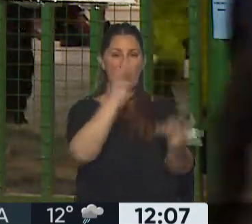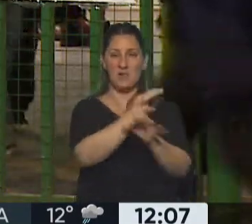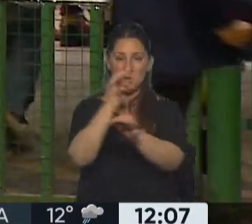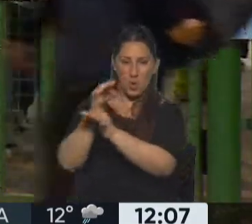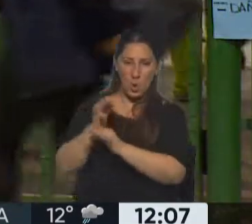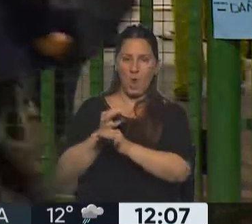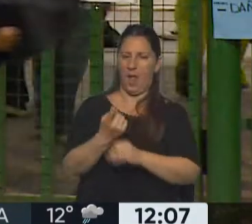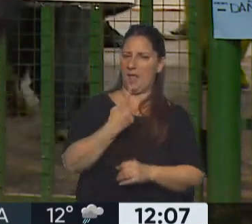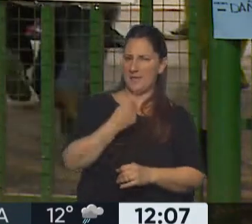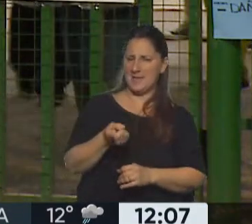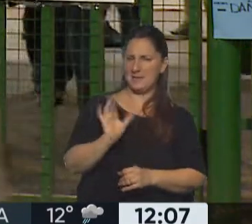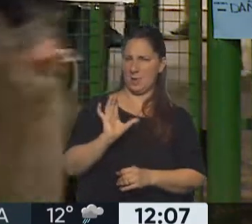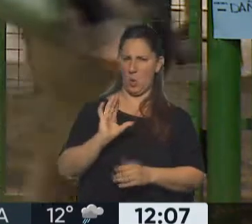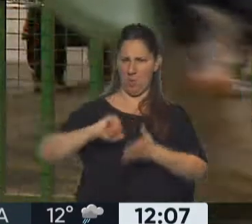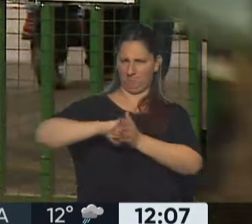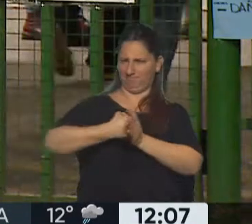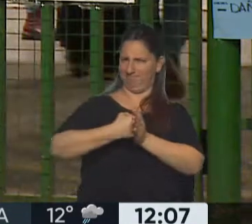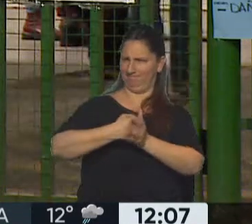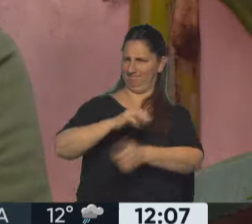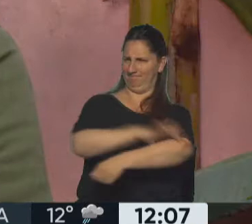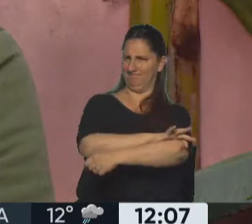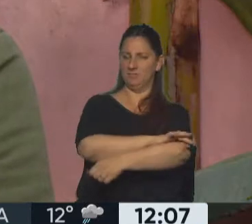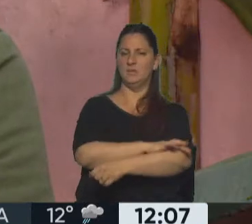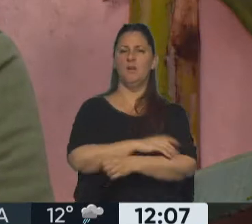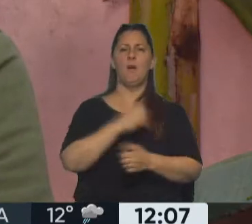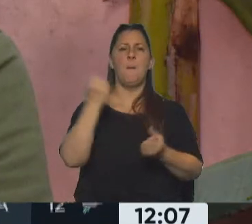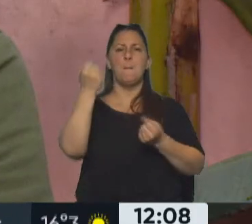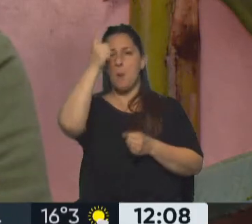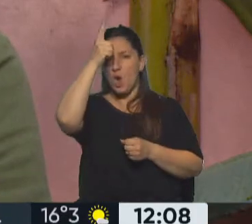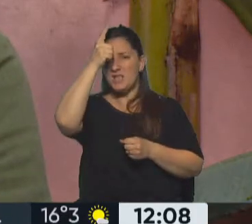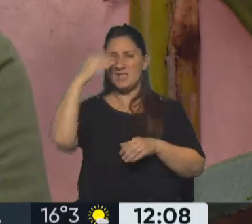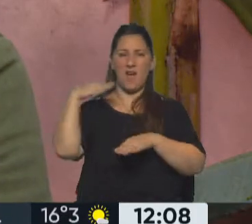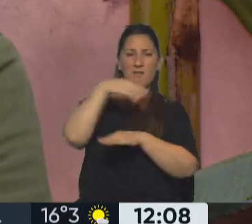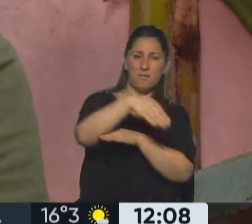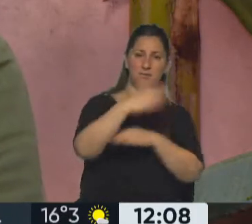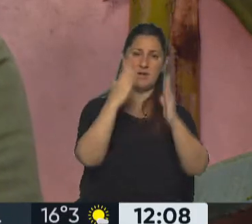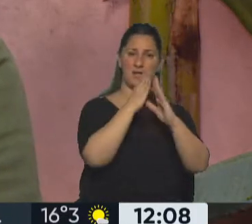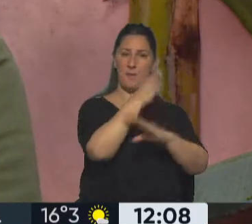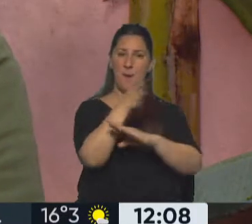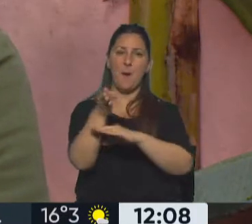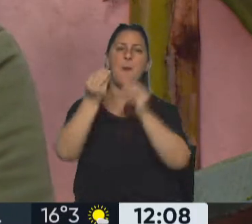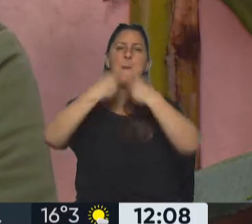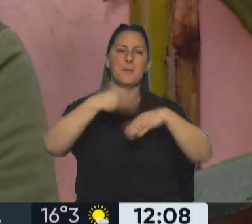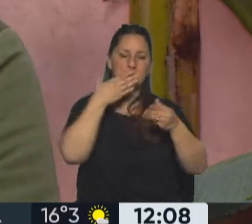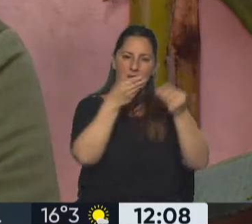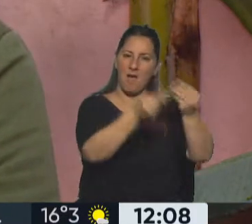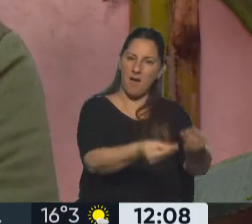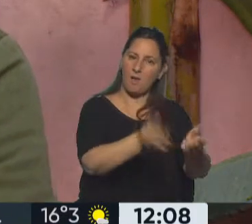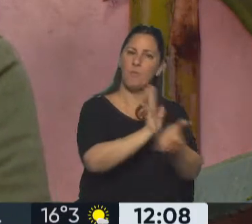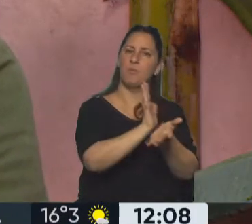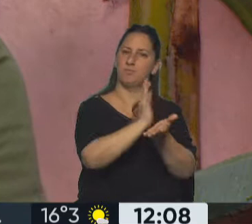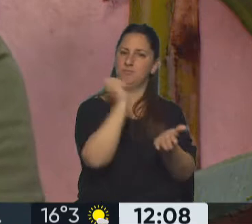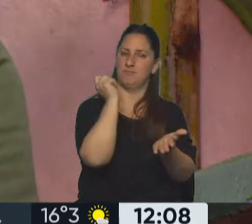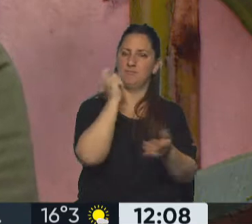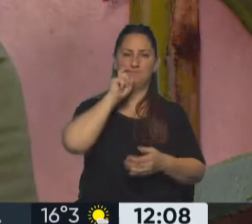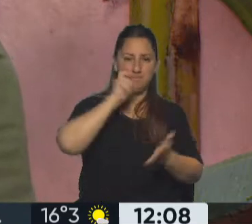involucradas calificó como intimidatoria. Hubo patrulleros notificando efectivamente el inicio de causas contravencionales. Es